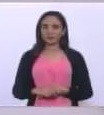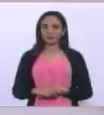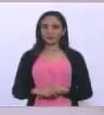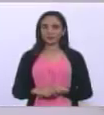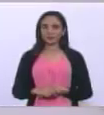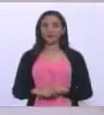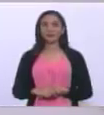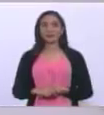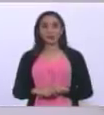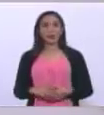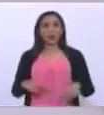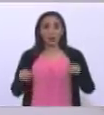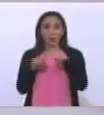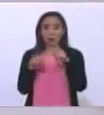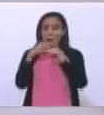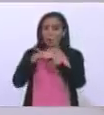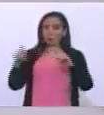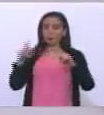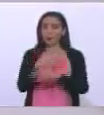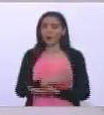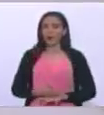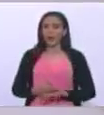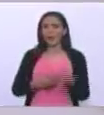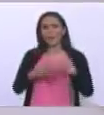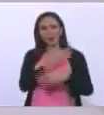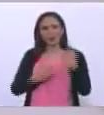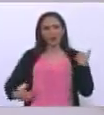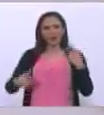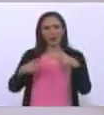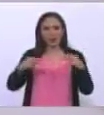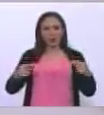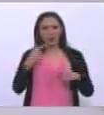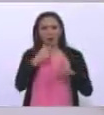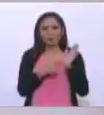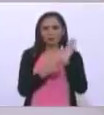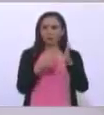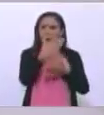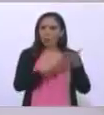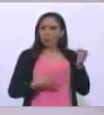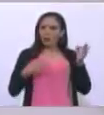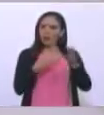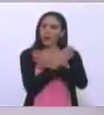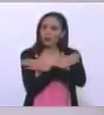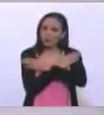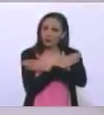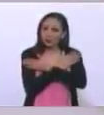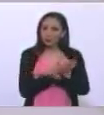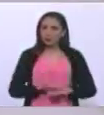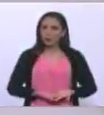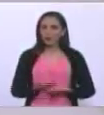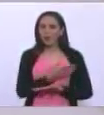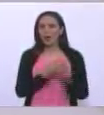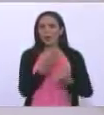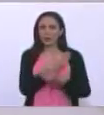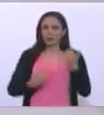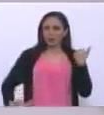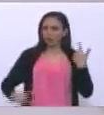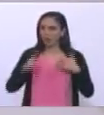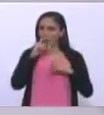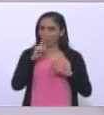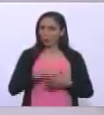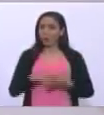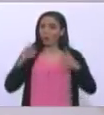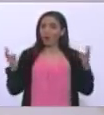De igual manera, el presidente de Nicaragua, Daniel Ortega, también envió mediante un comunicado una felicitación al mandatario venezolano Nicolás Maduro Moros por